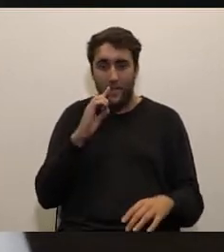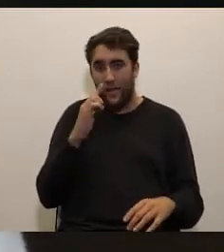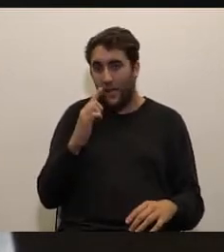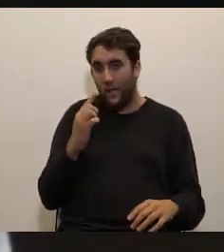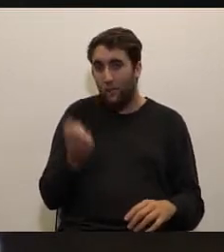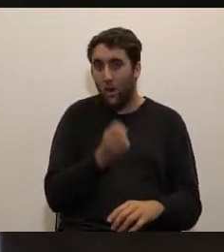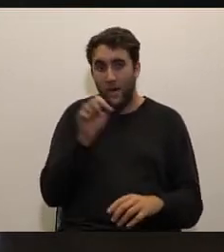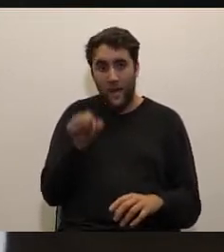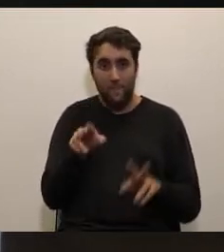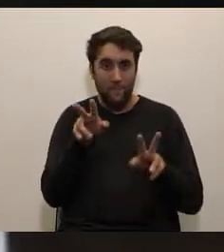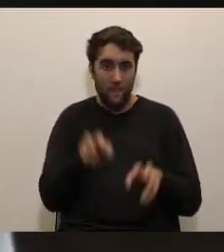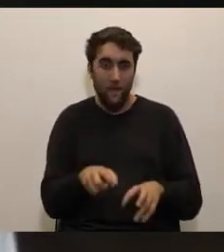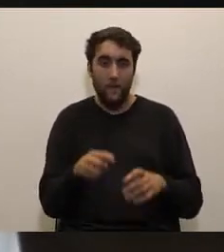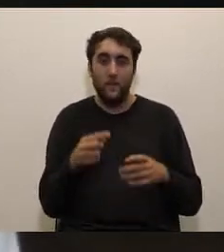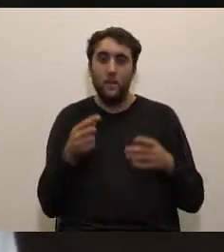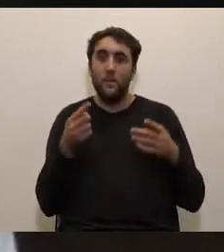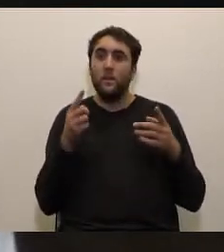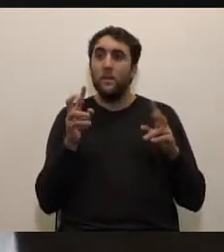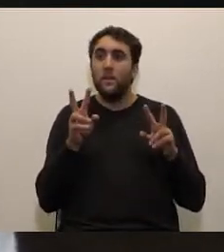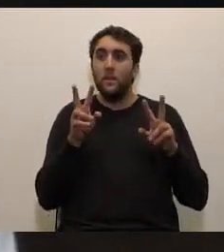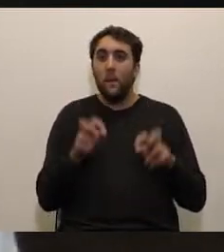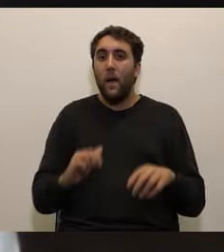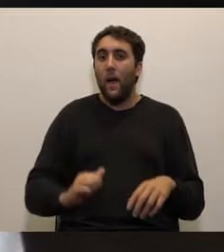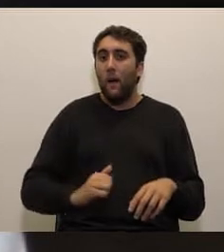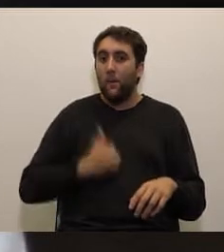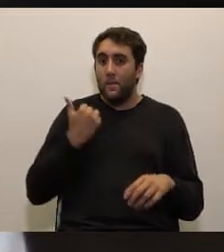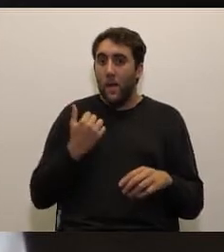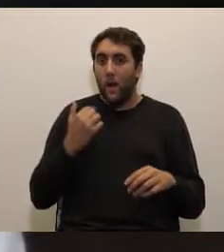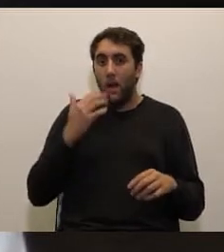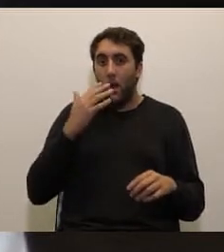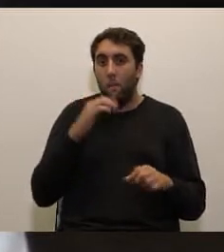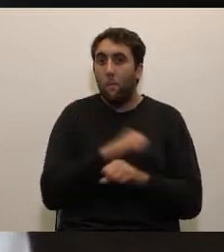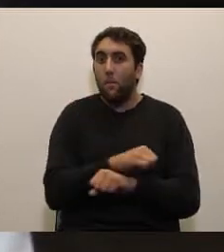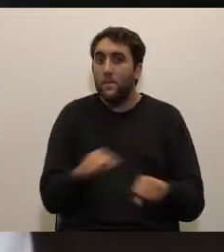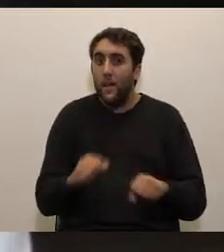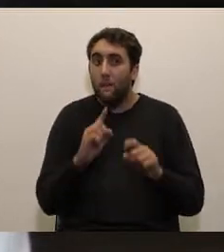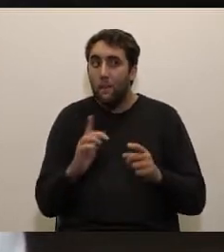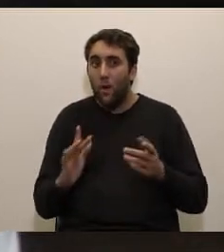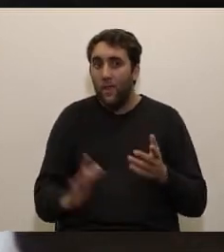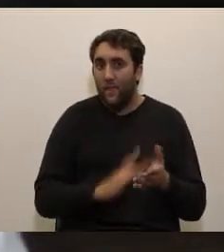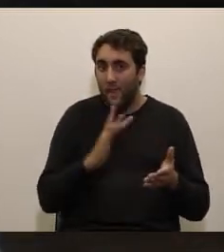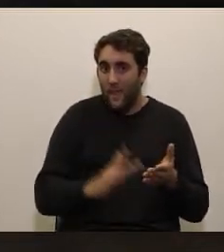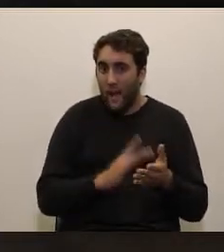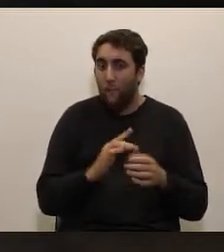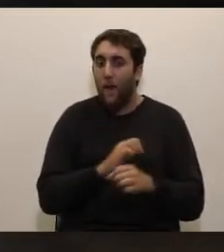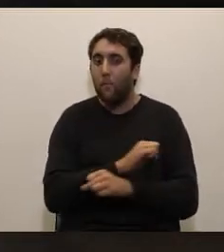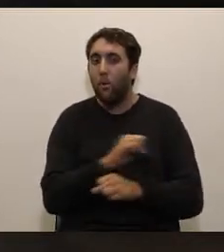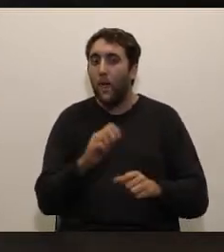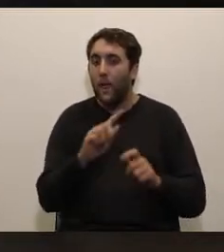intervención, que tiene que ver con aprovechar las posibilidades del mundo digital para los